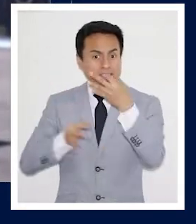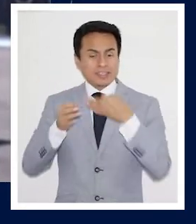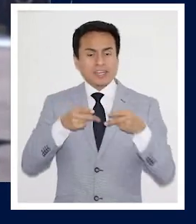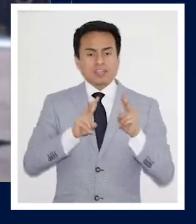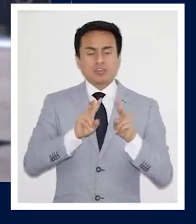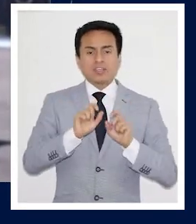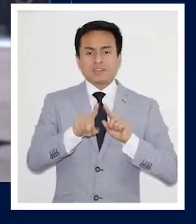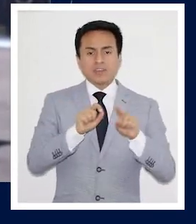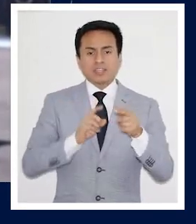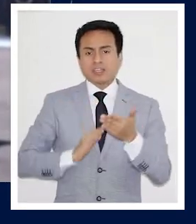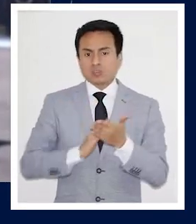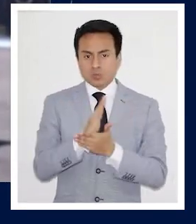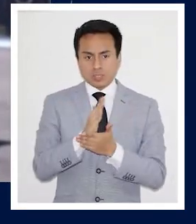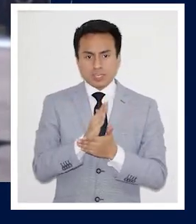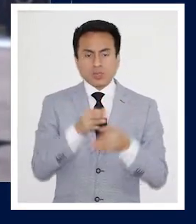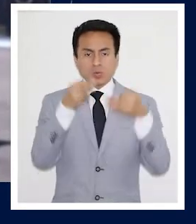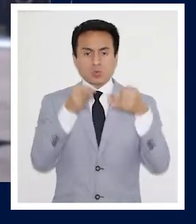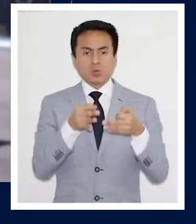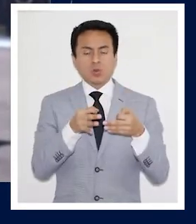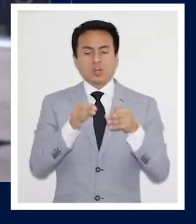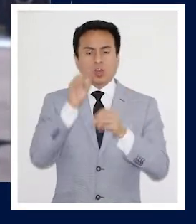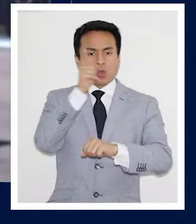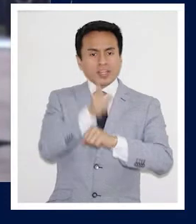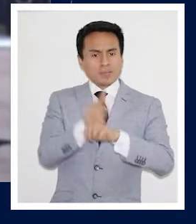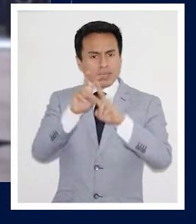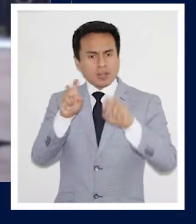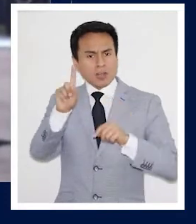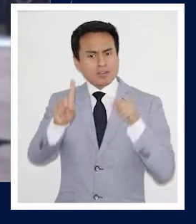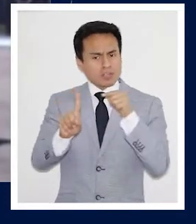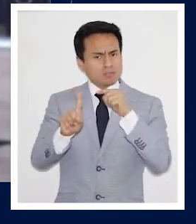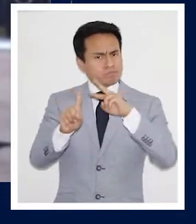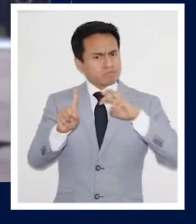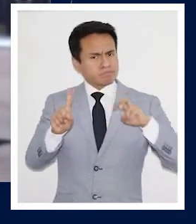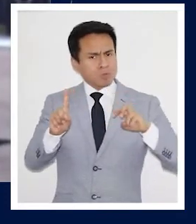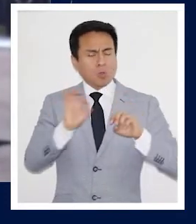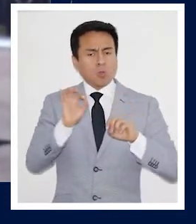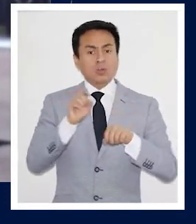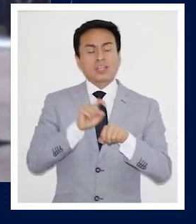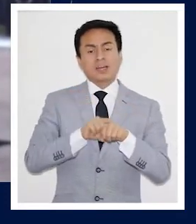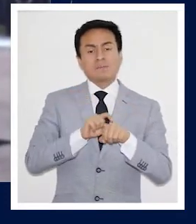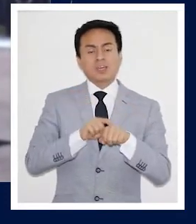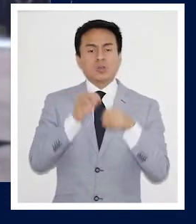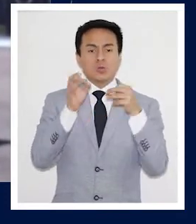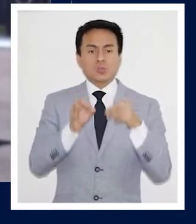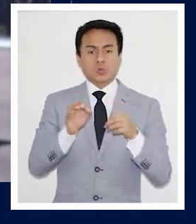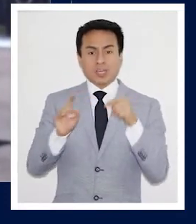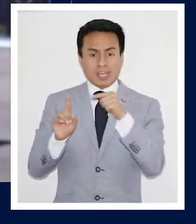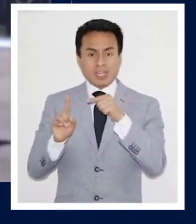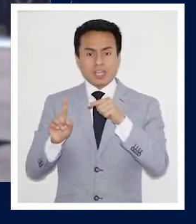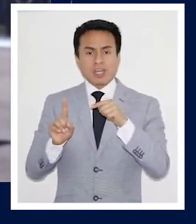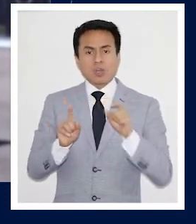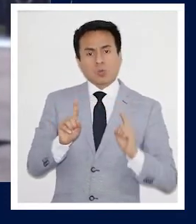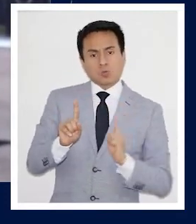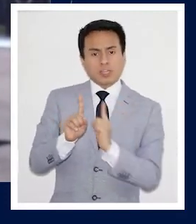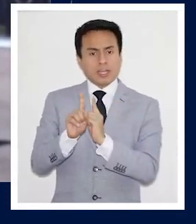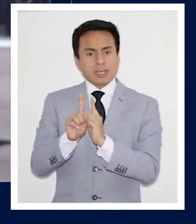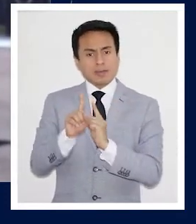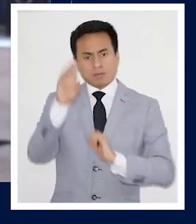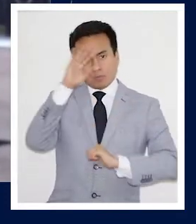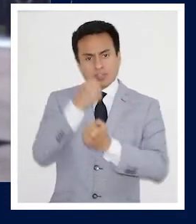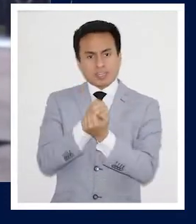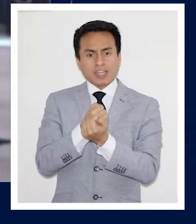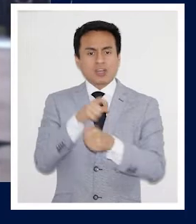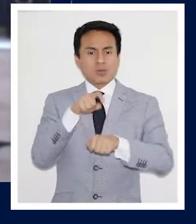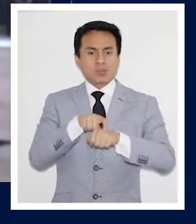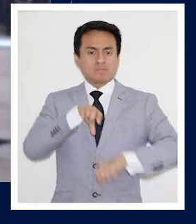señalado que el derecho a defensa surge desde que se ordena investigar a una persona o desde el momento en que es puesto bajo